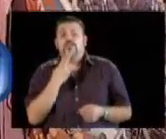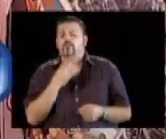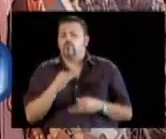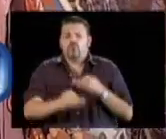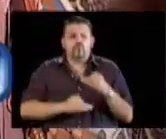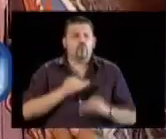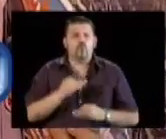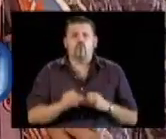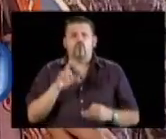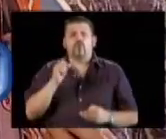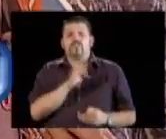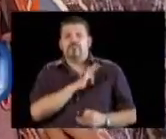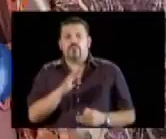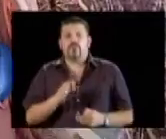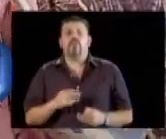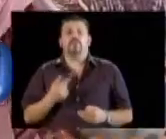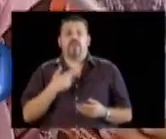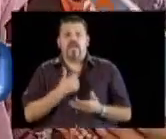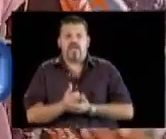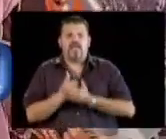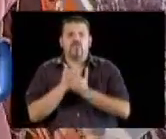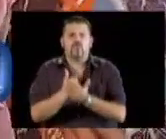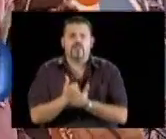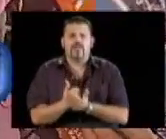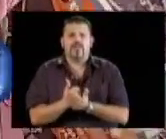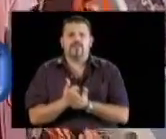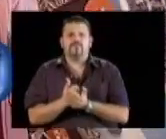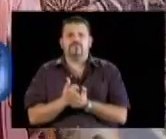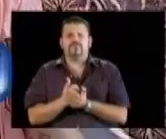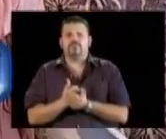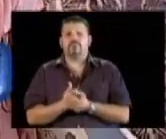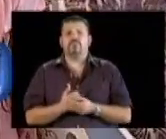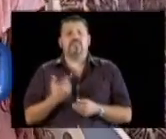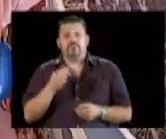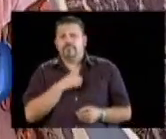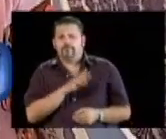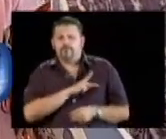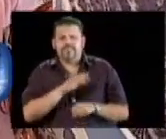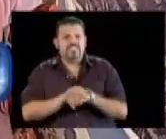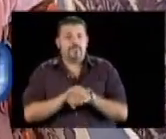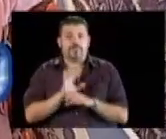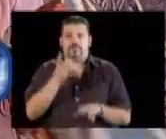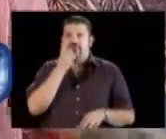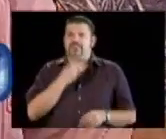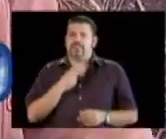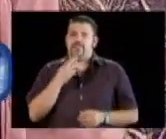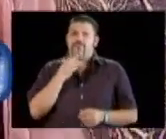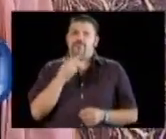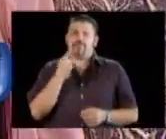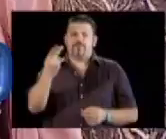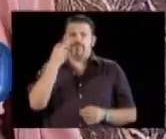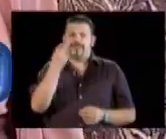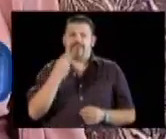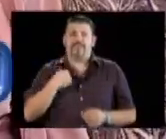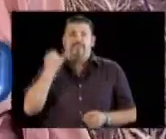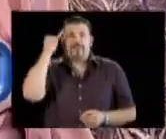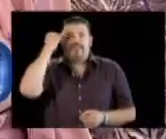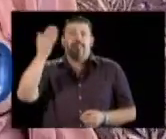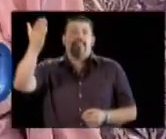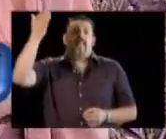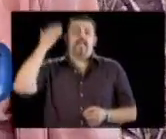puede para ayudar al cutis y mis amigos me dicen que ya se me ve mejor. Imagínense cómo estaba,